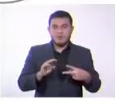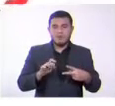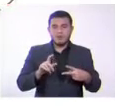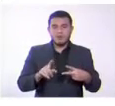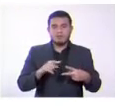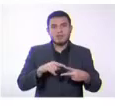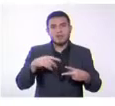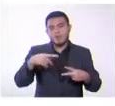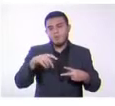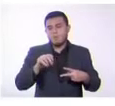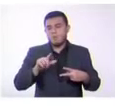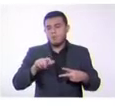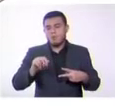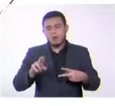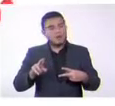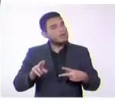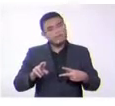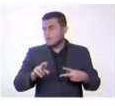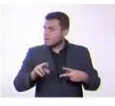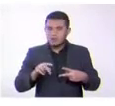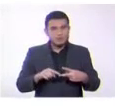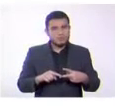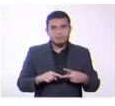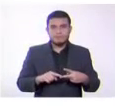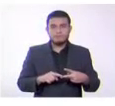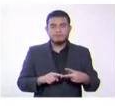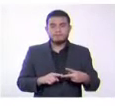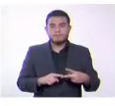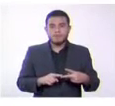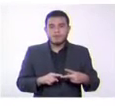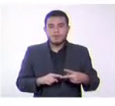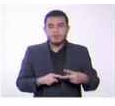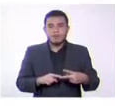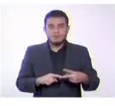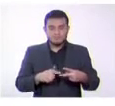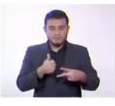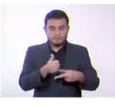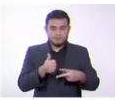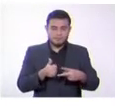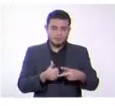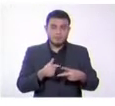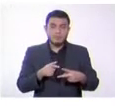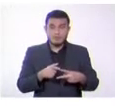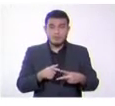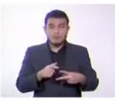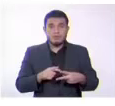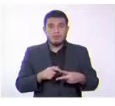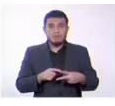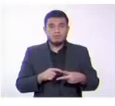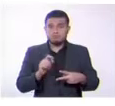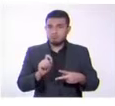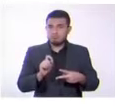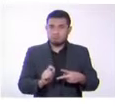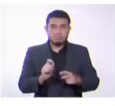polar y el no polar, y cada uno tiene sus propiedades